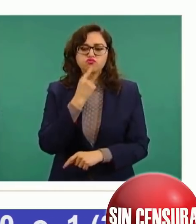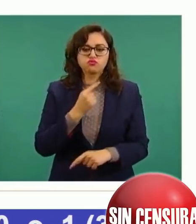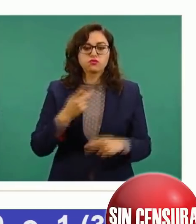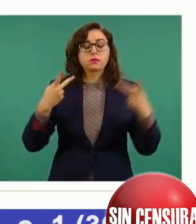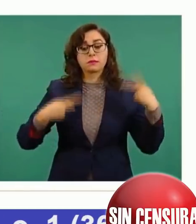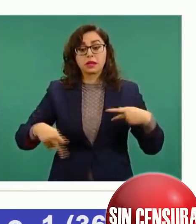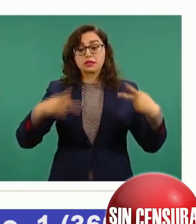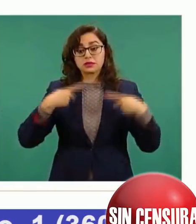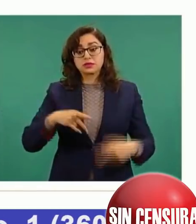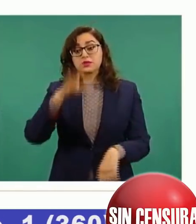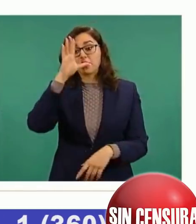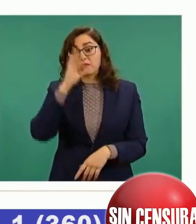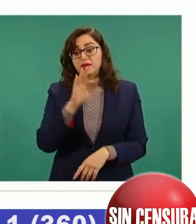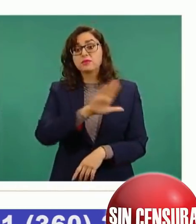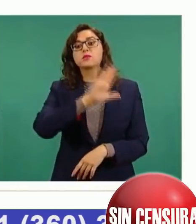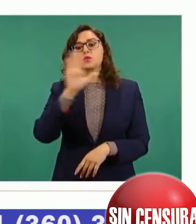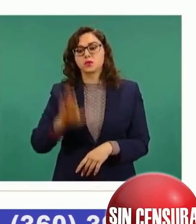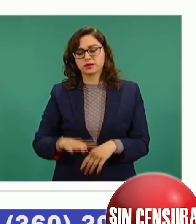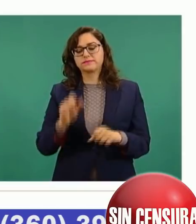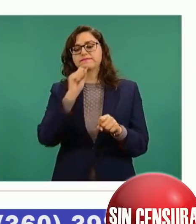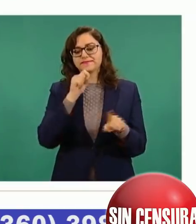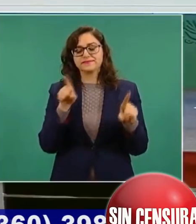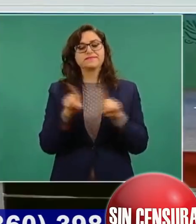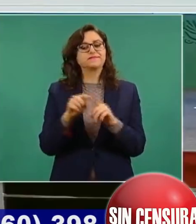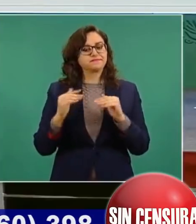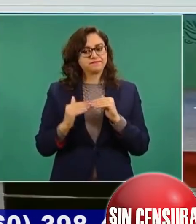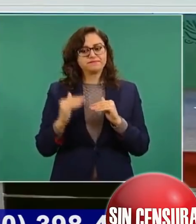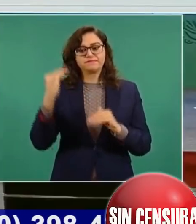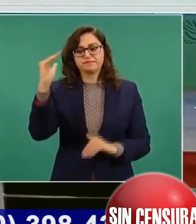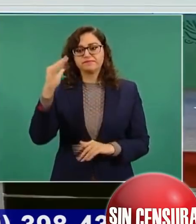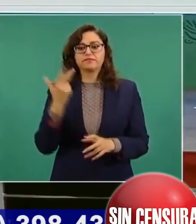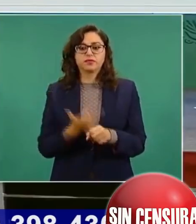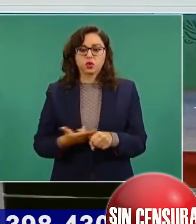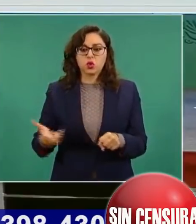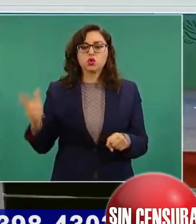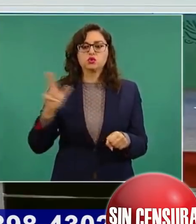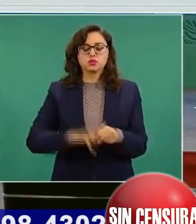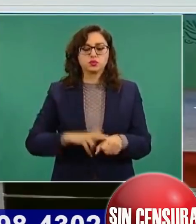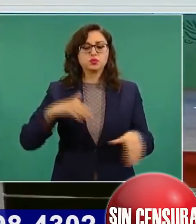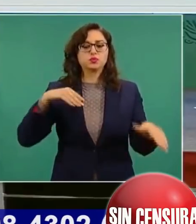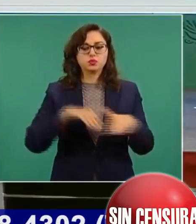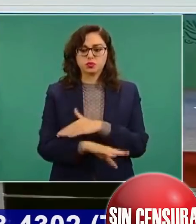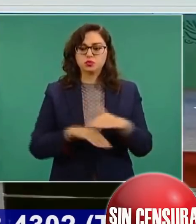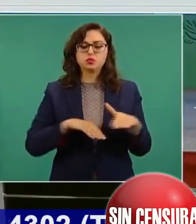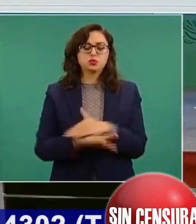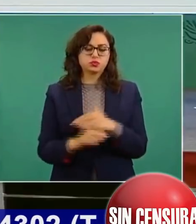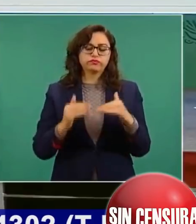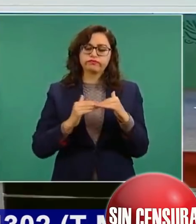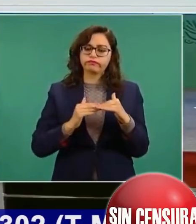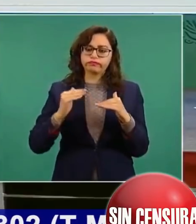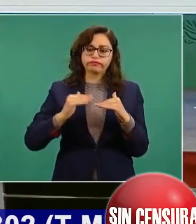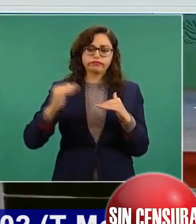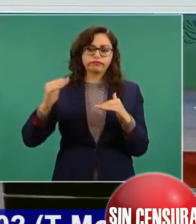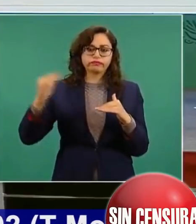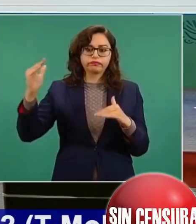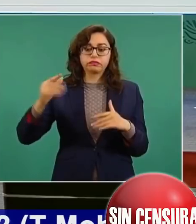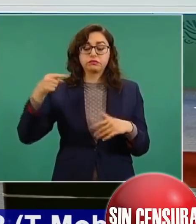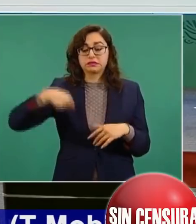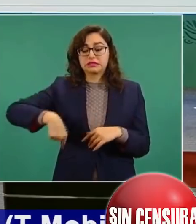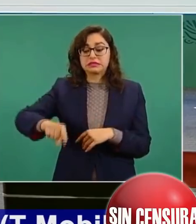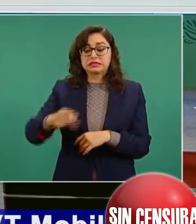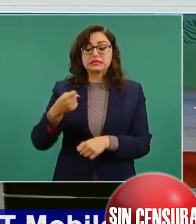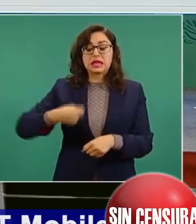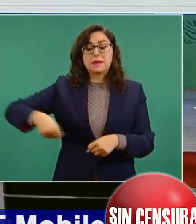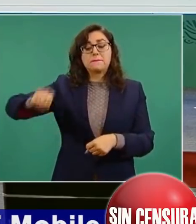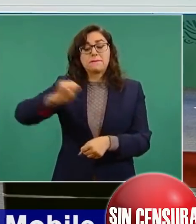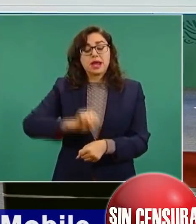en este periodo de ascenso, la siguiente, y la hospitalización aún en periodo de ascenso. Apenas esta semana empezamos a ver un